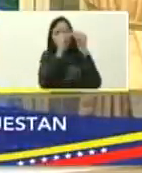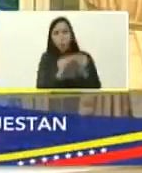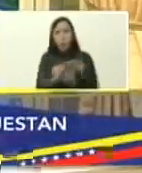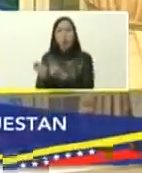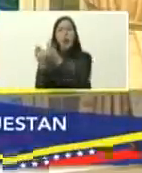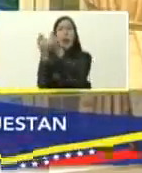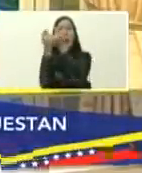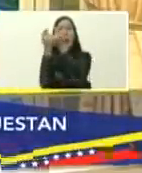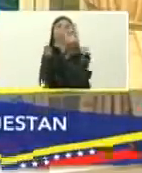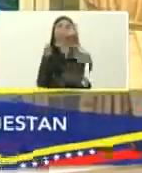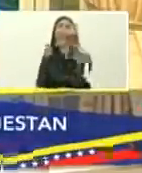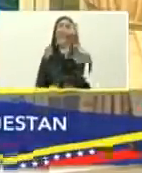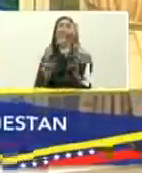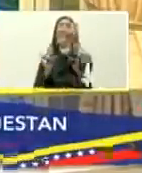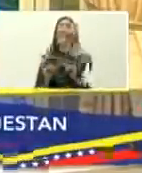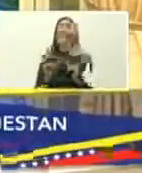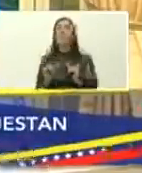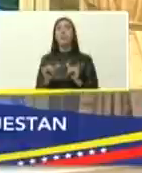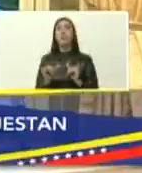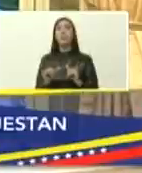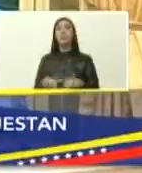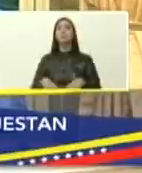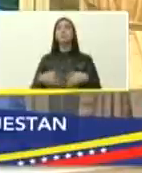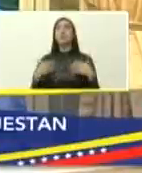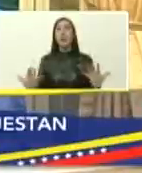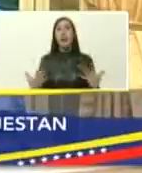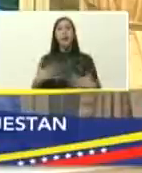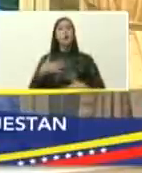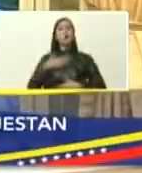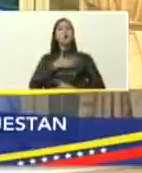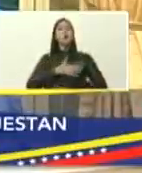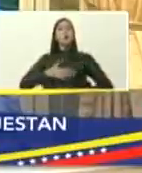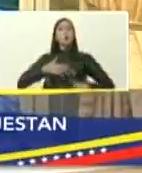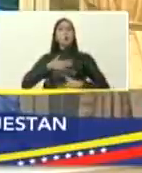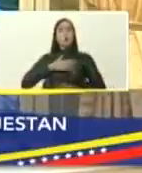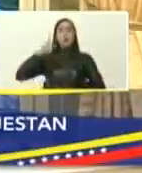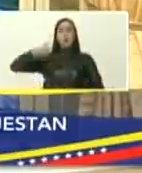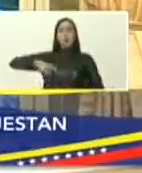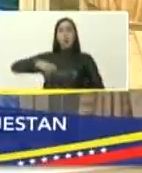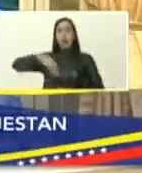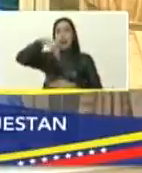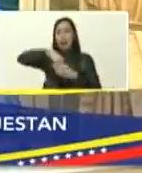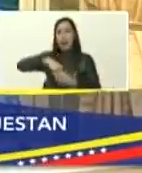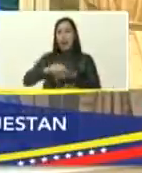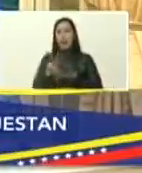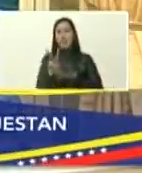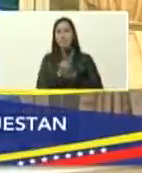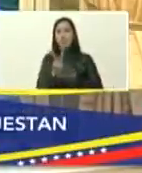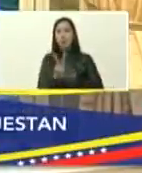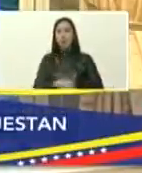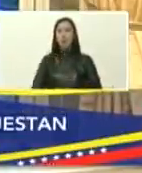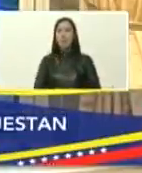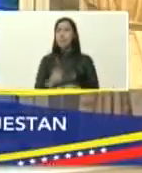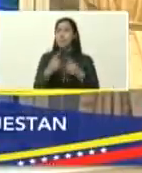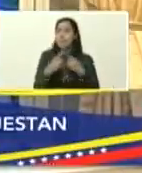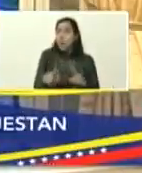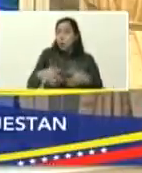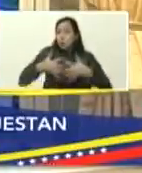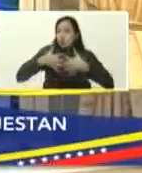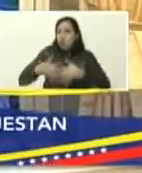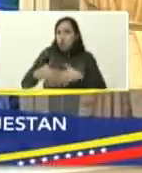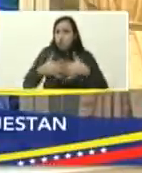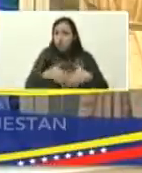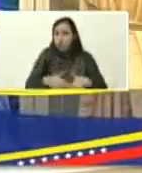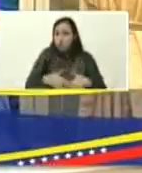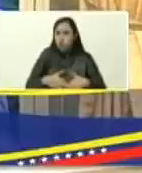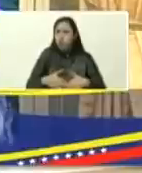productiva para la satisfacción de las necesidades internas. Pero el aparato productivo del